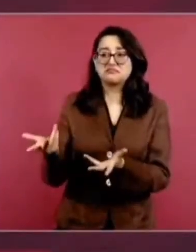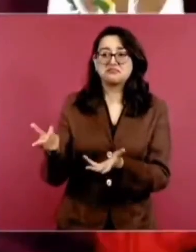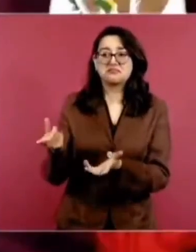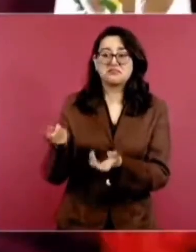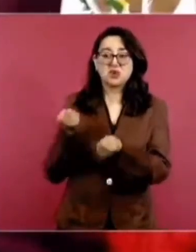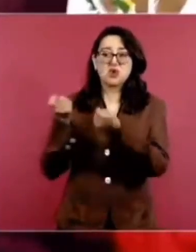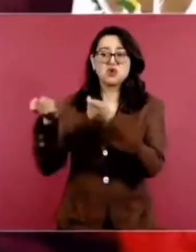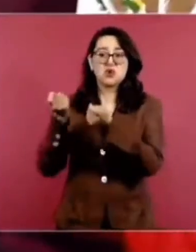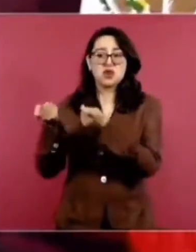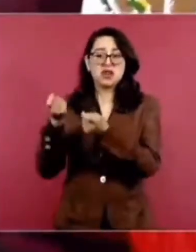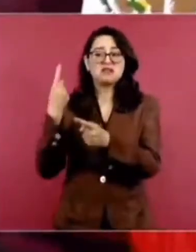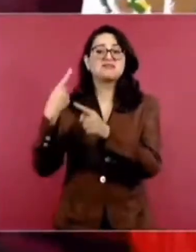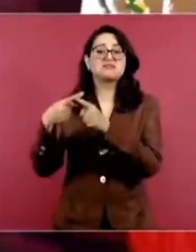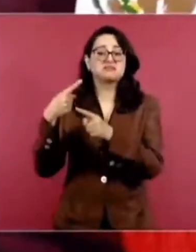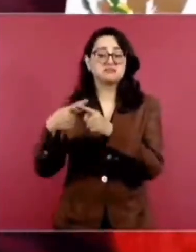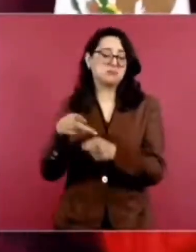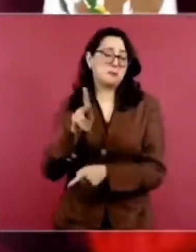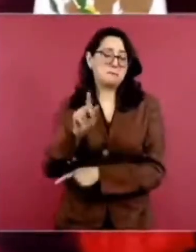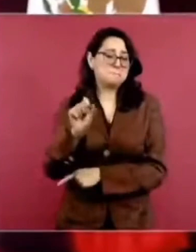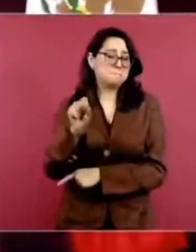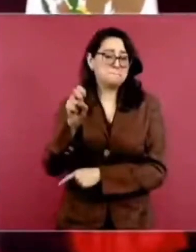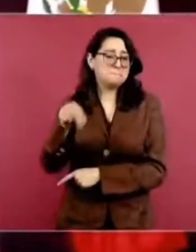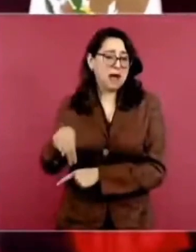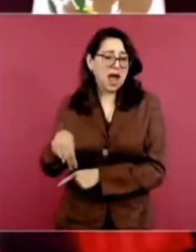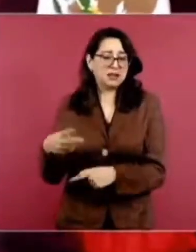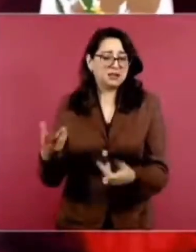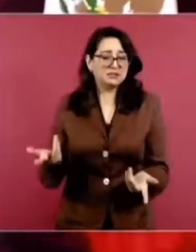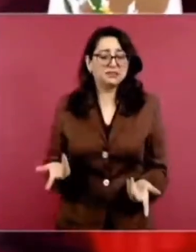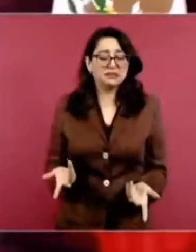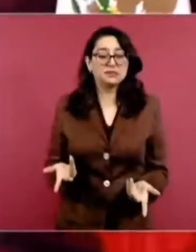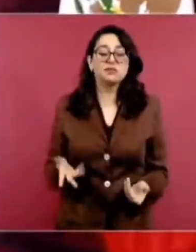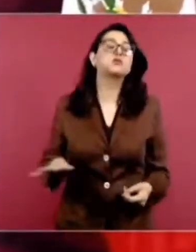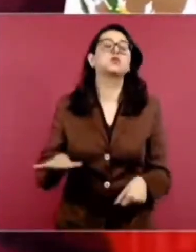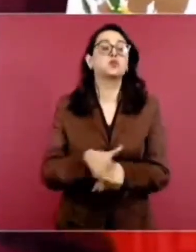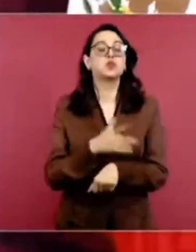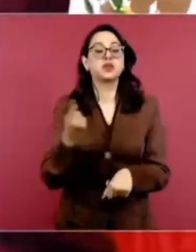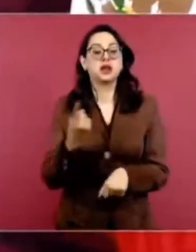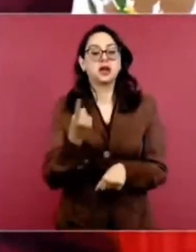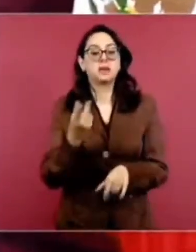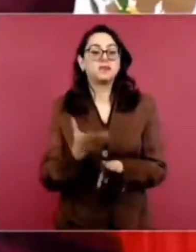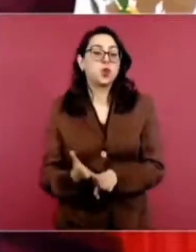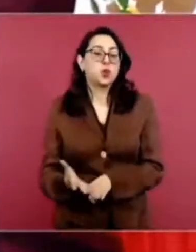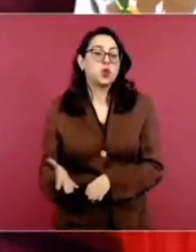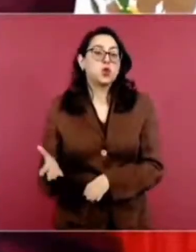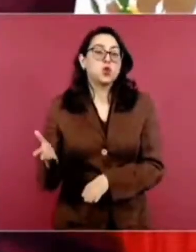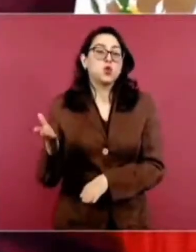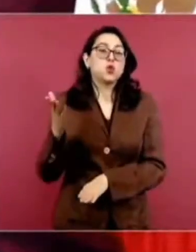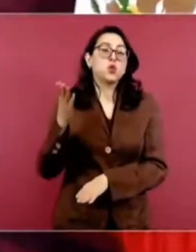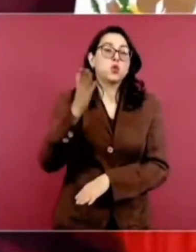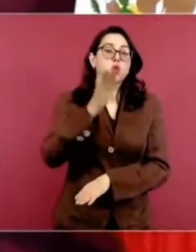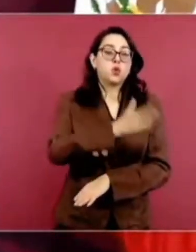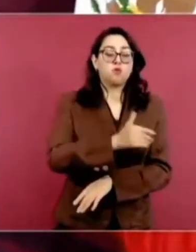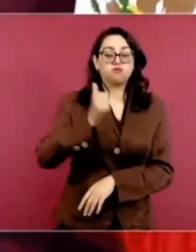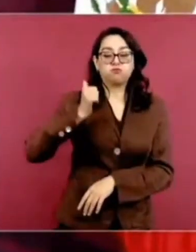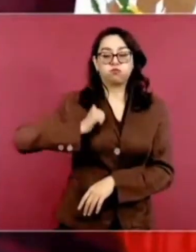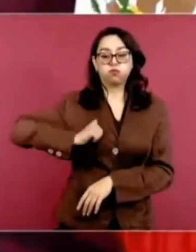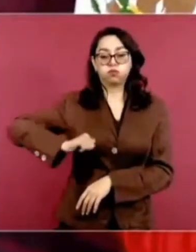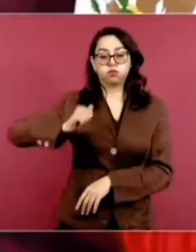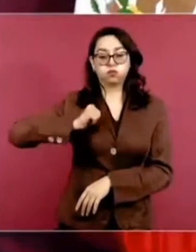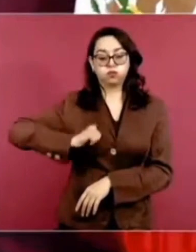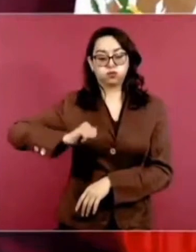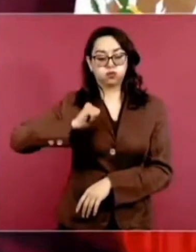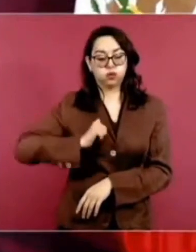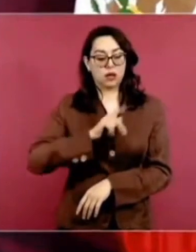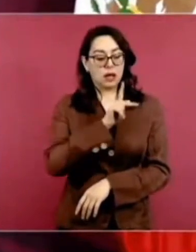ir concertando el acuerdo con el PAN, cuando se dio la